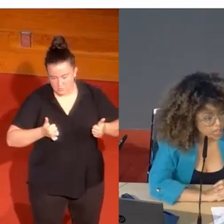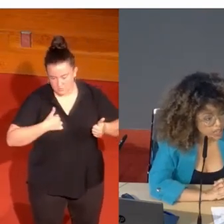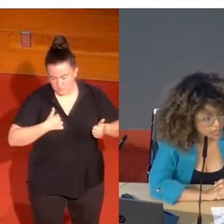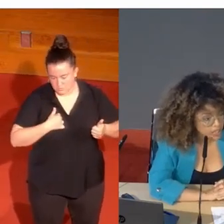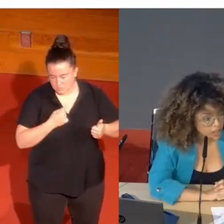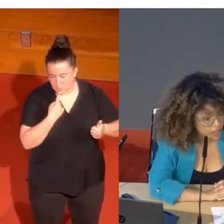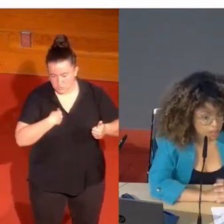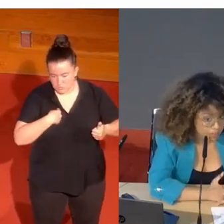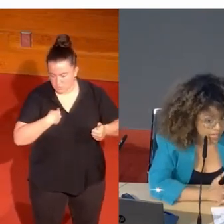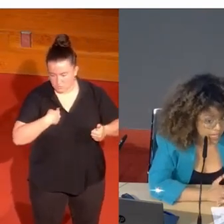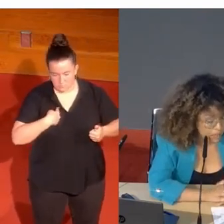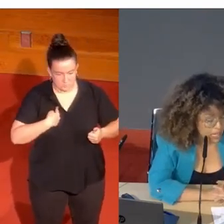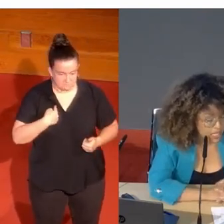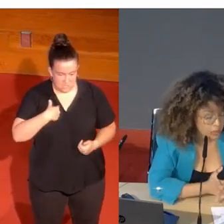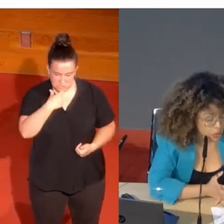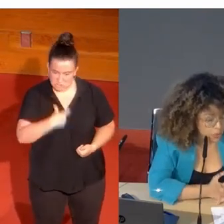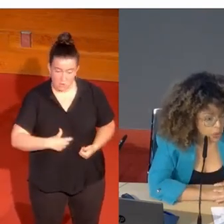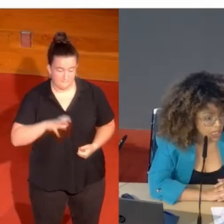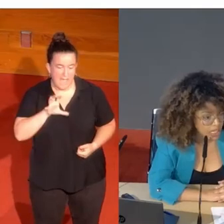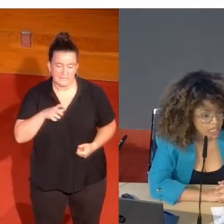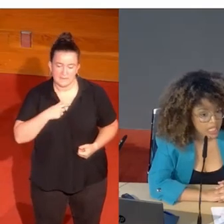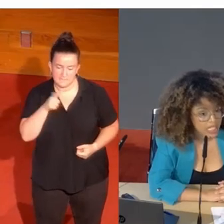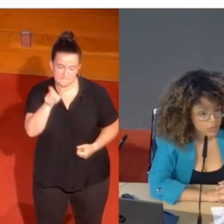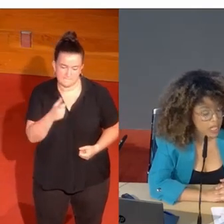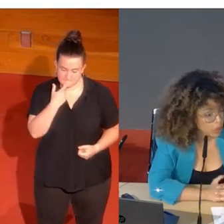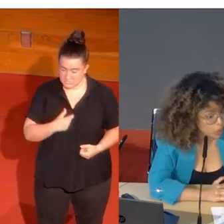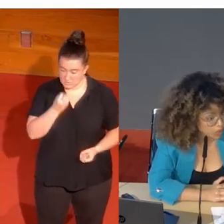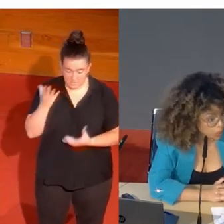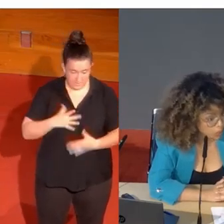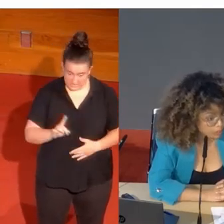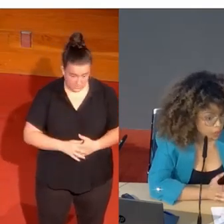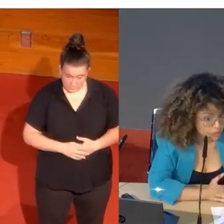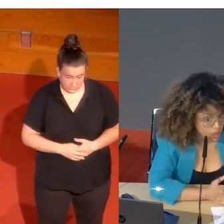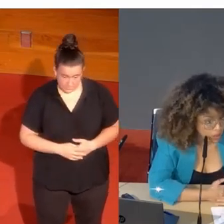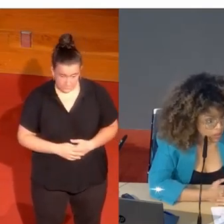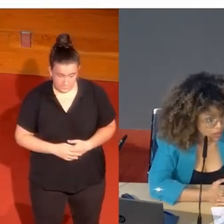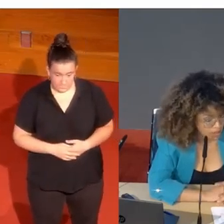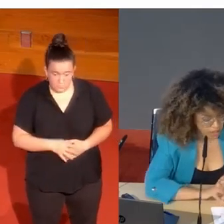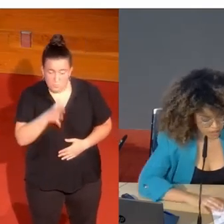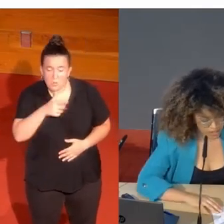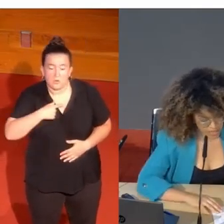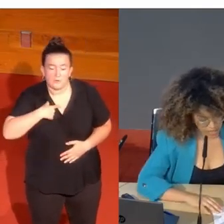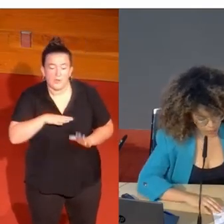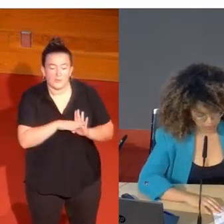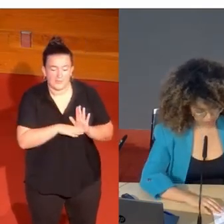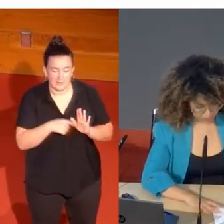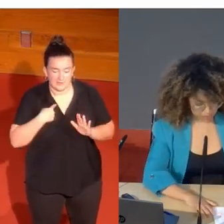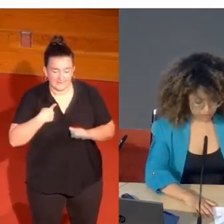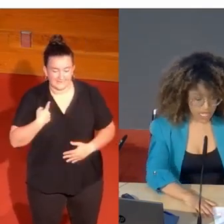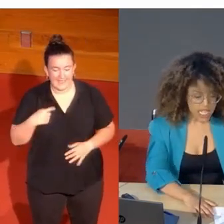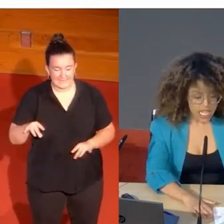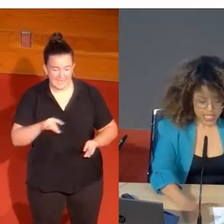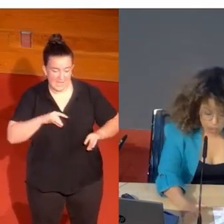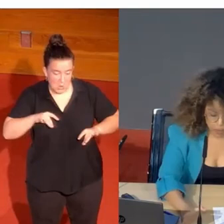una persona bienvenida en el país y por supuesto que era un enemigo número uno por mi condición de de